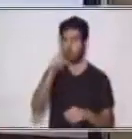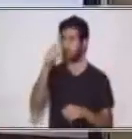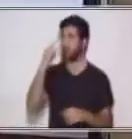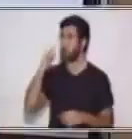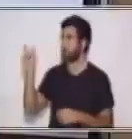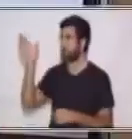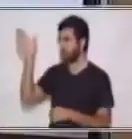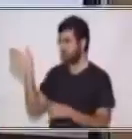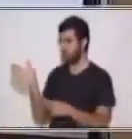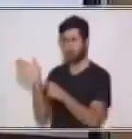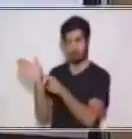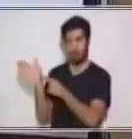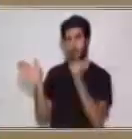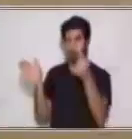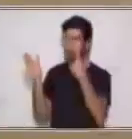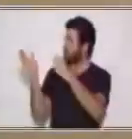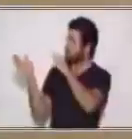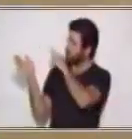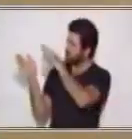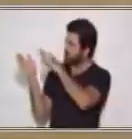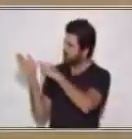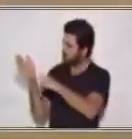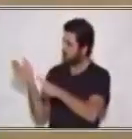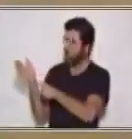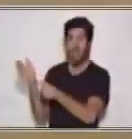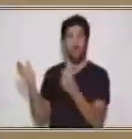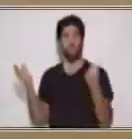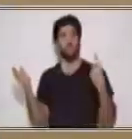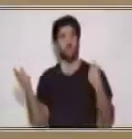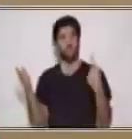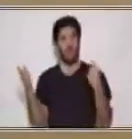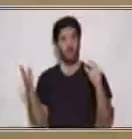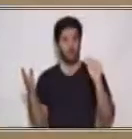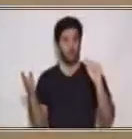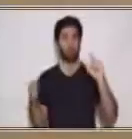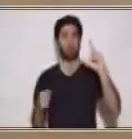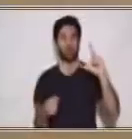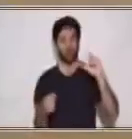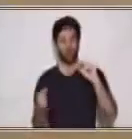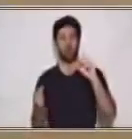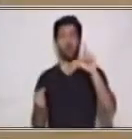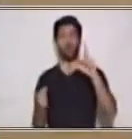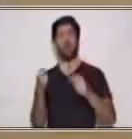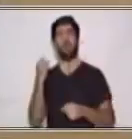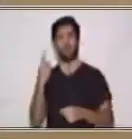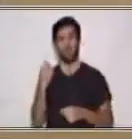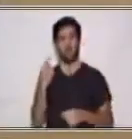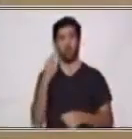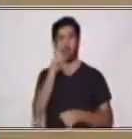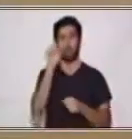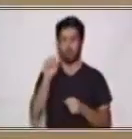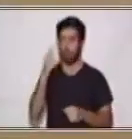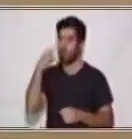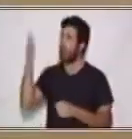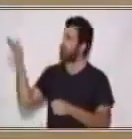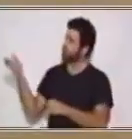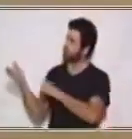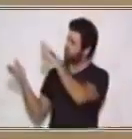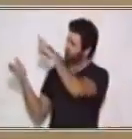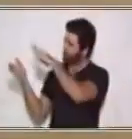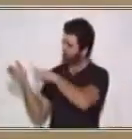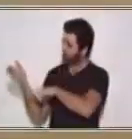mayúscula y tú lo vas a hacer de manera correcta en casa. Hay 3 oraciones para que tú las analices y después de haber